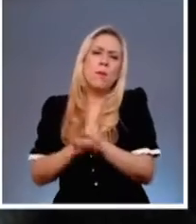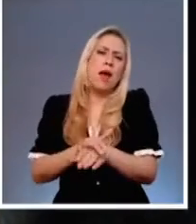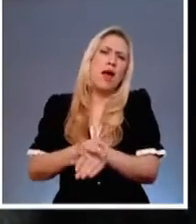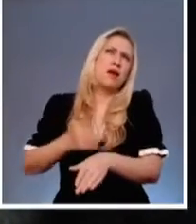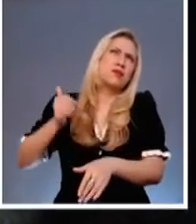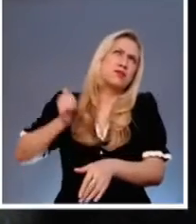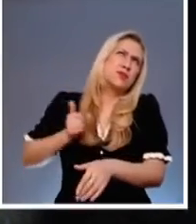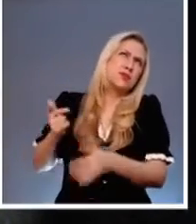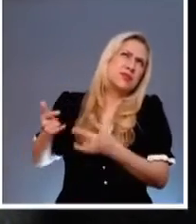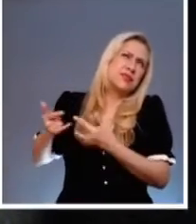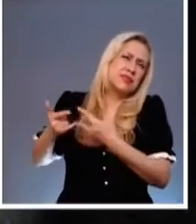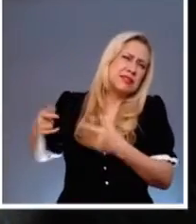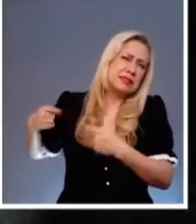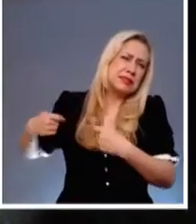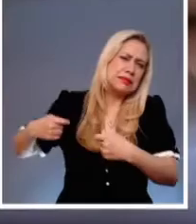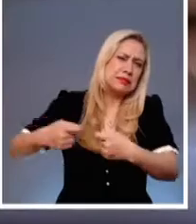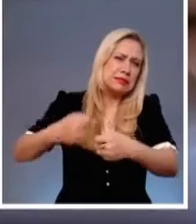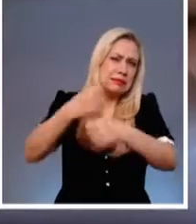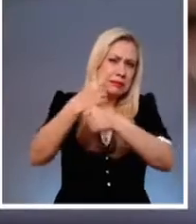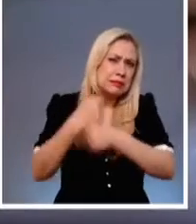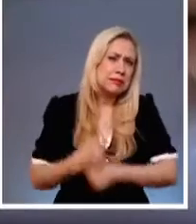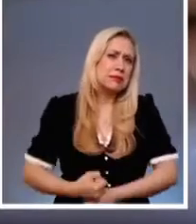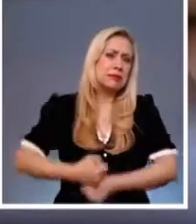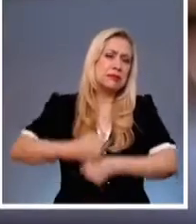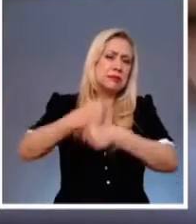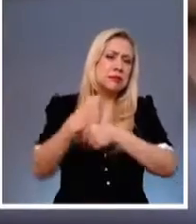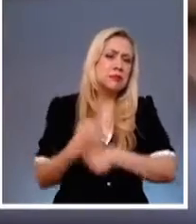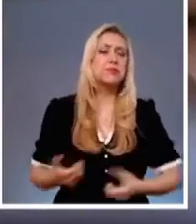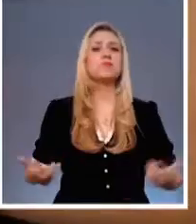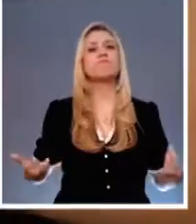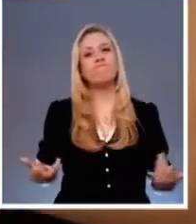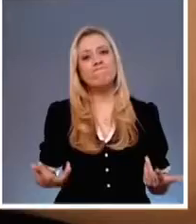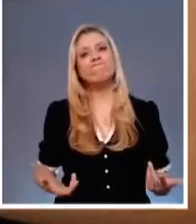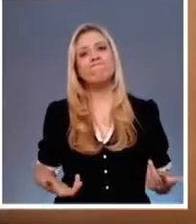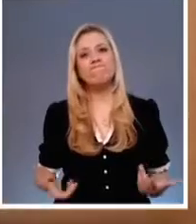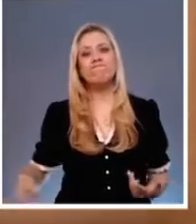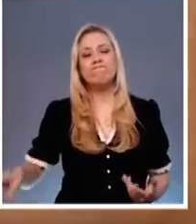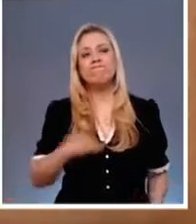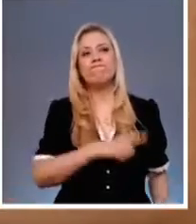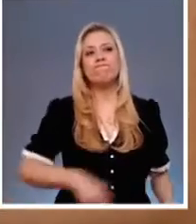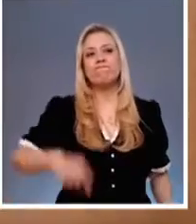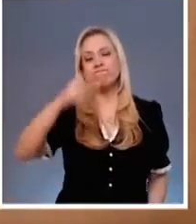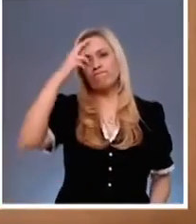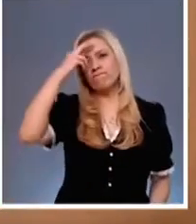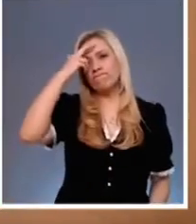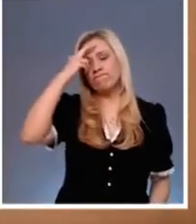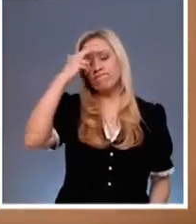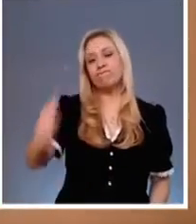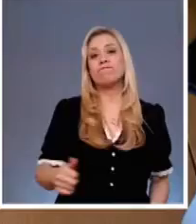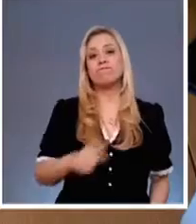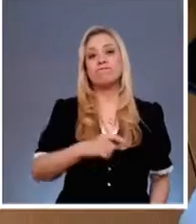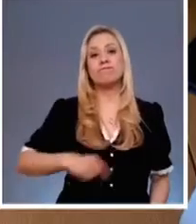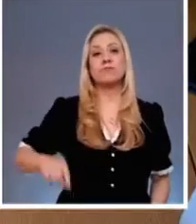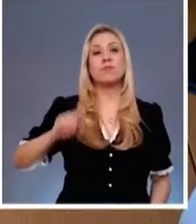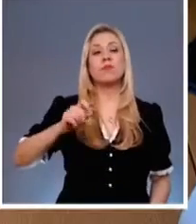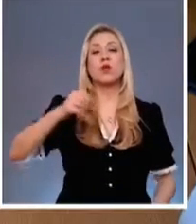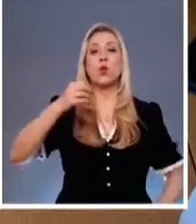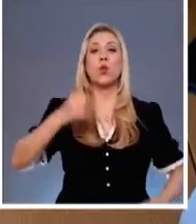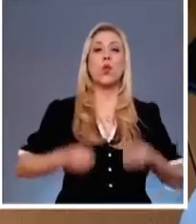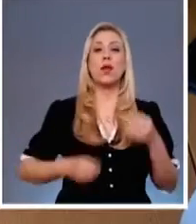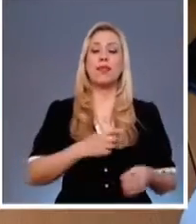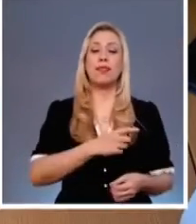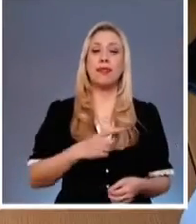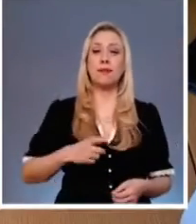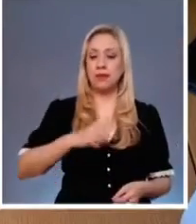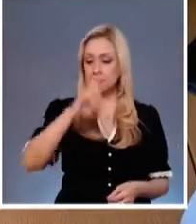Ante la falta de una consolidación democrática, los jueces constitucionales están llamados a realizar el activismo judicial para llevar a